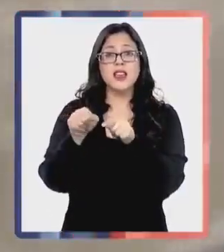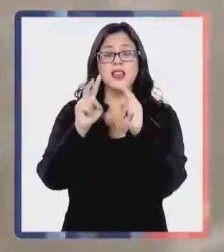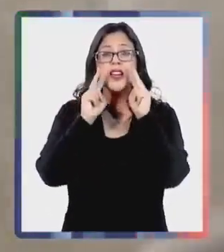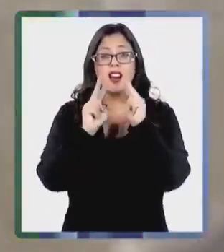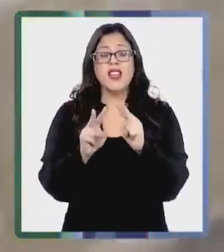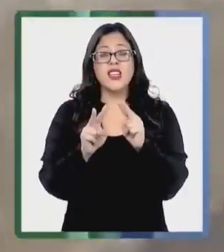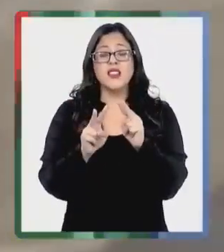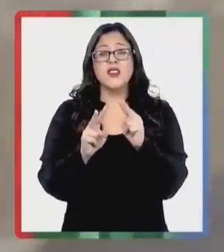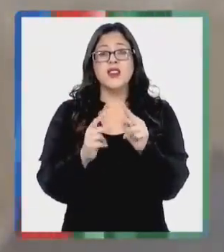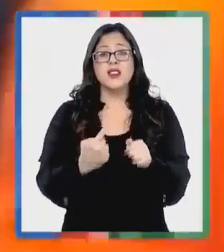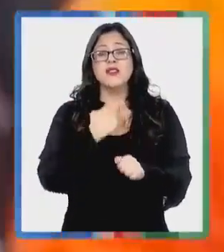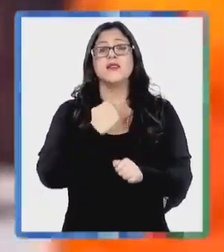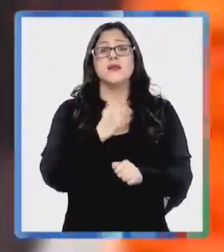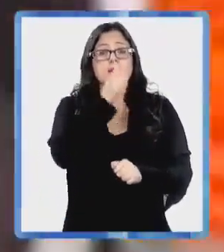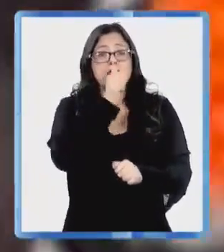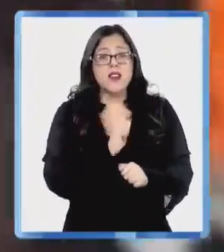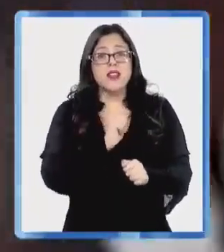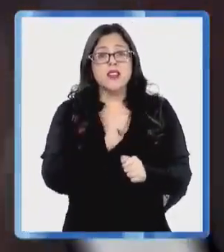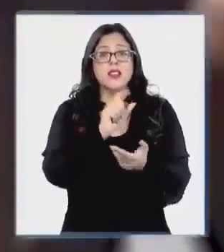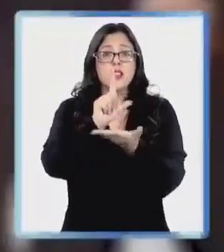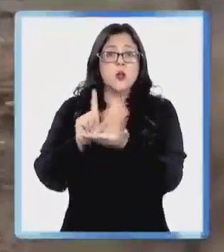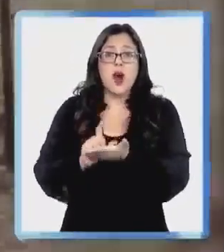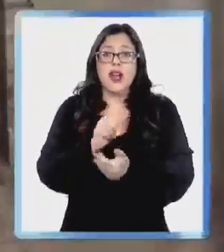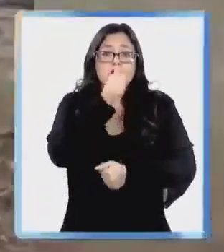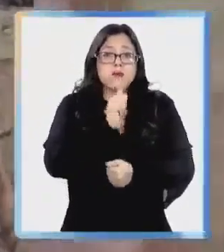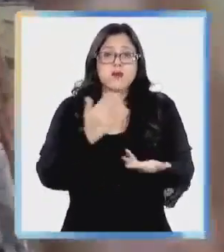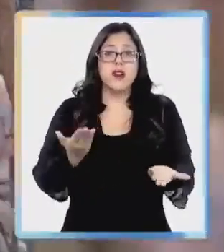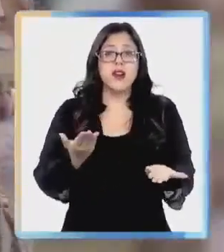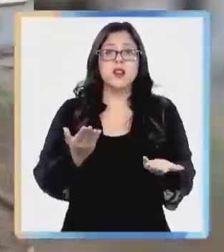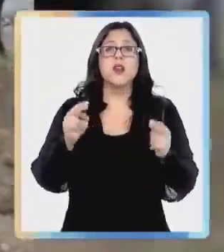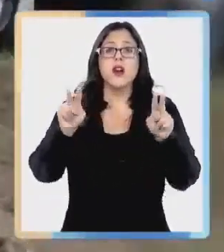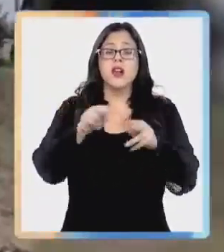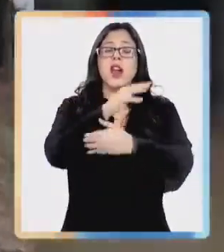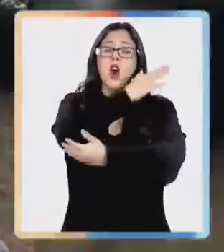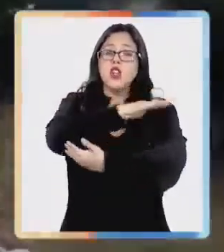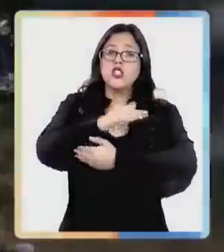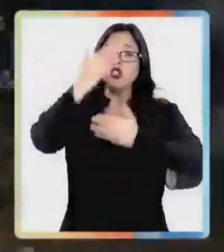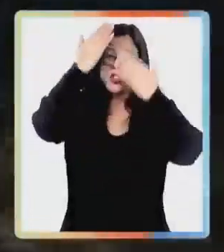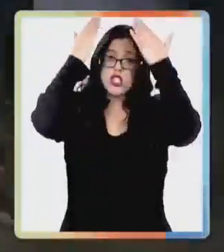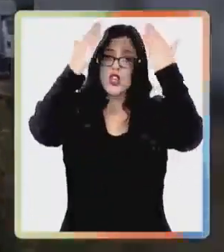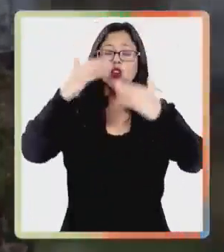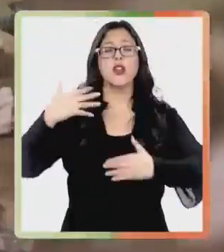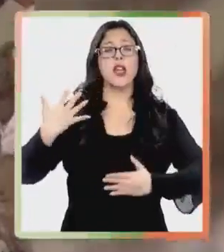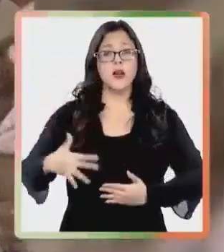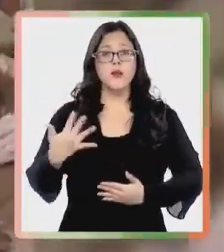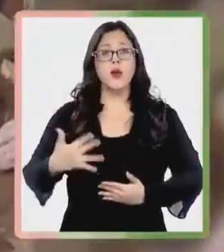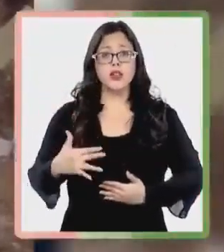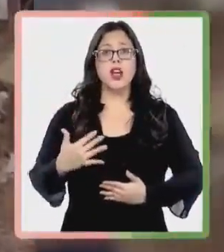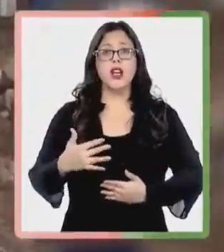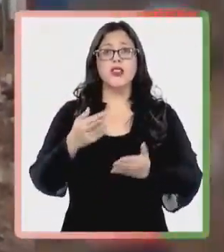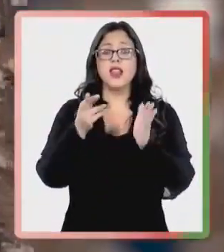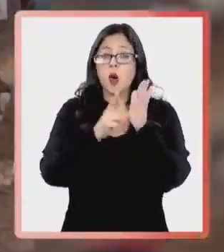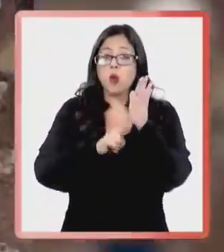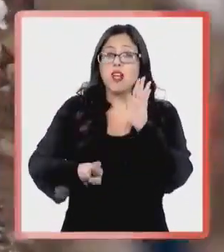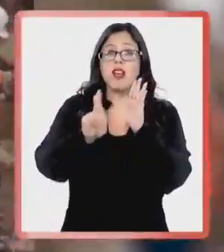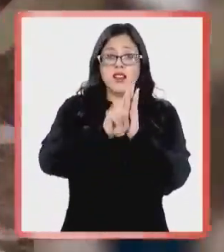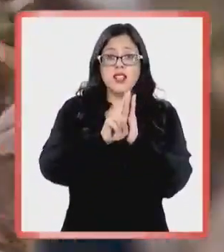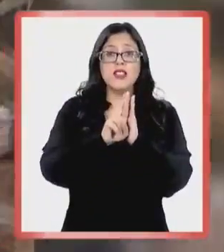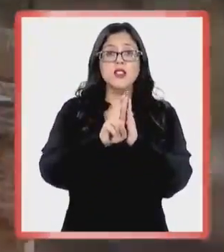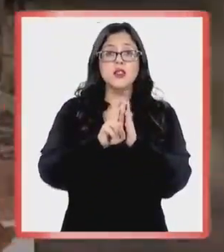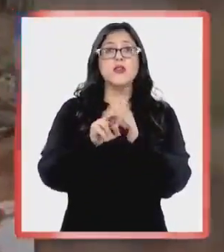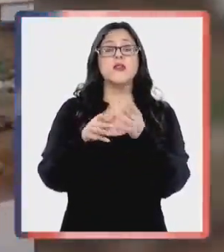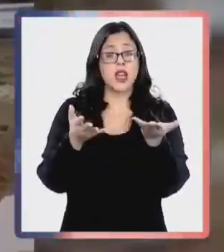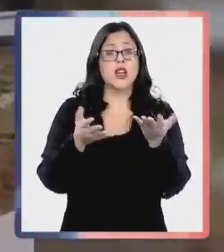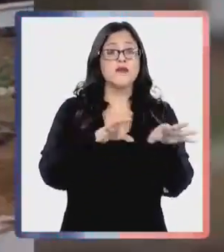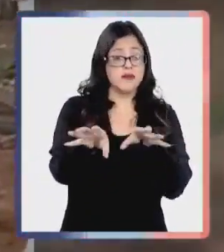visto invadida su privacidad, su espacio más íntimo. Contención psicológica que será fundamental, una rehabilitación que no solo